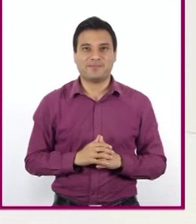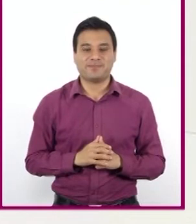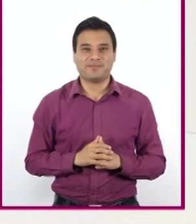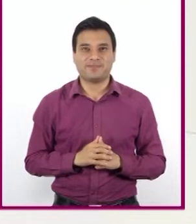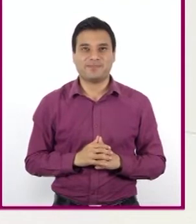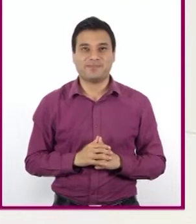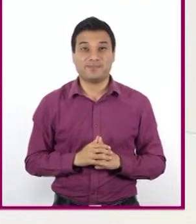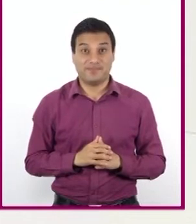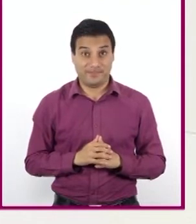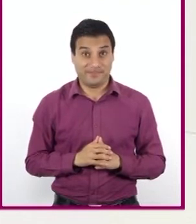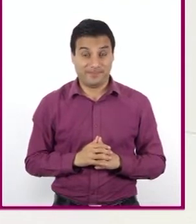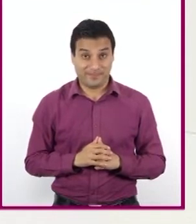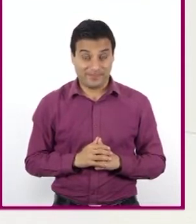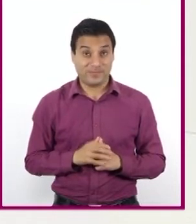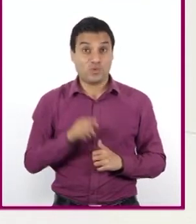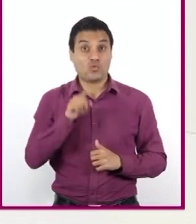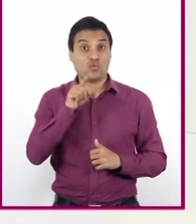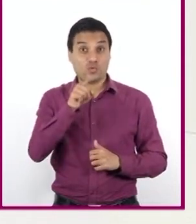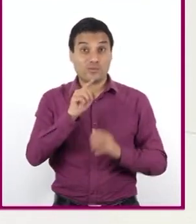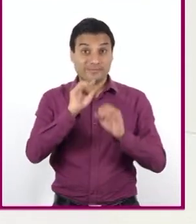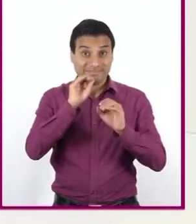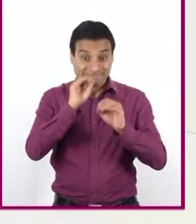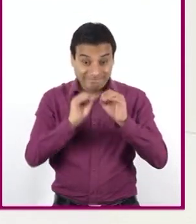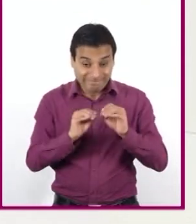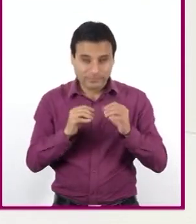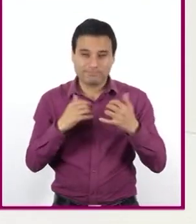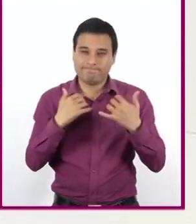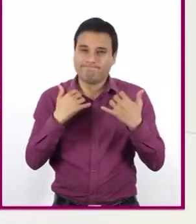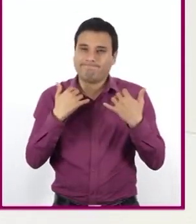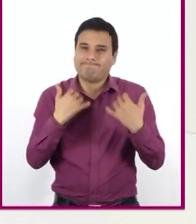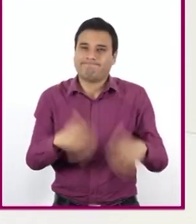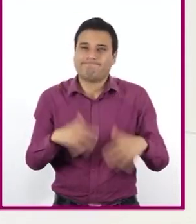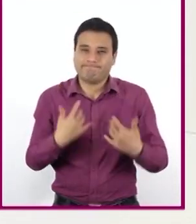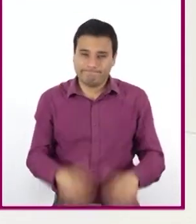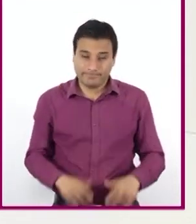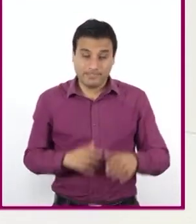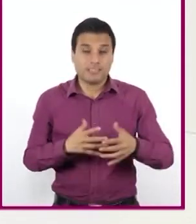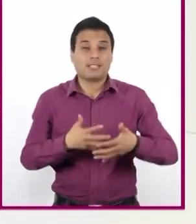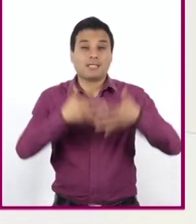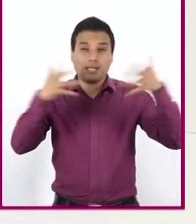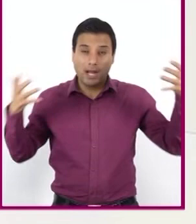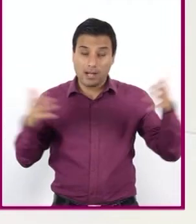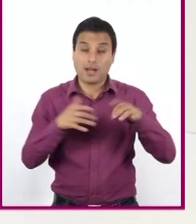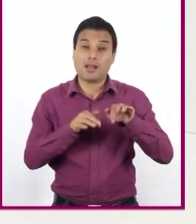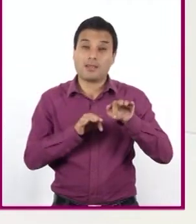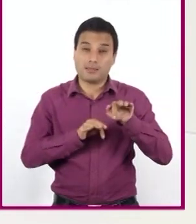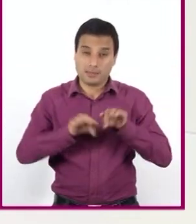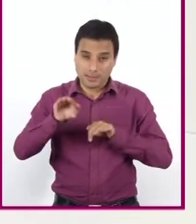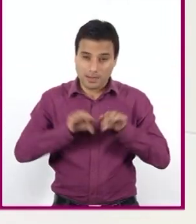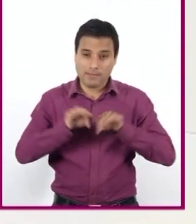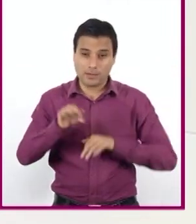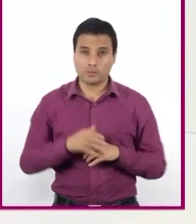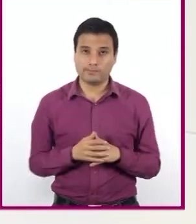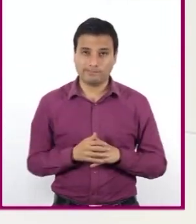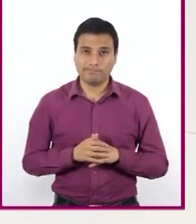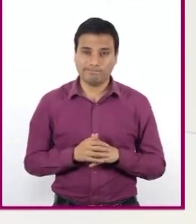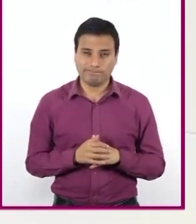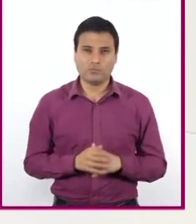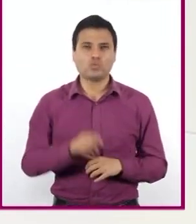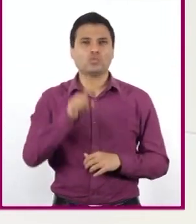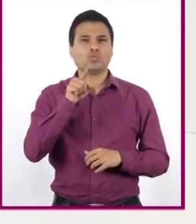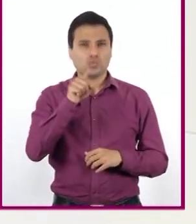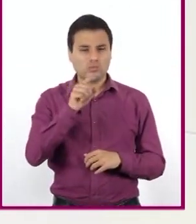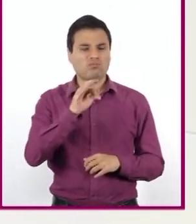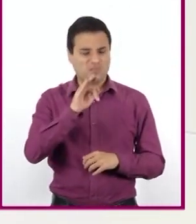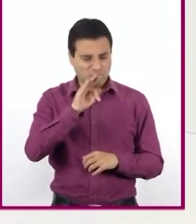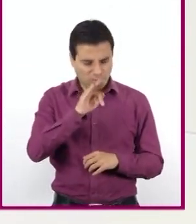Realizar este tipo de ejercicios implica un gran esfuerzo en su vida académica. Confíen en